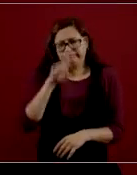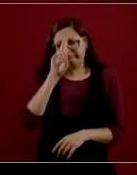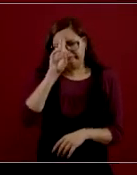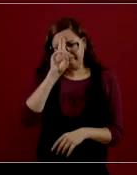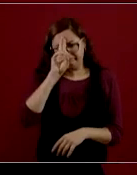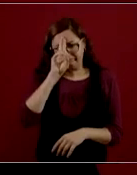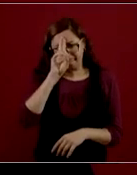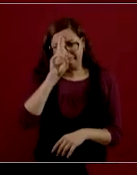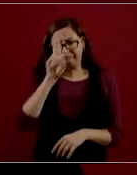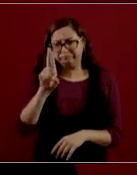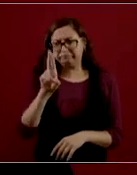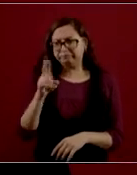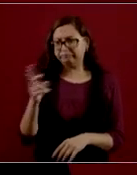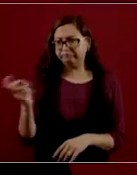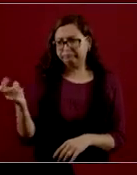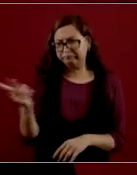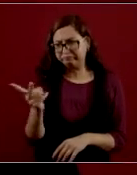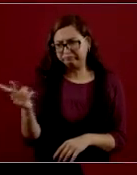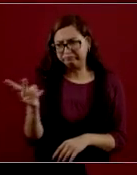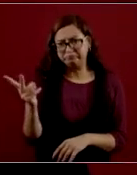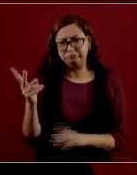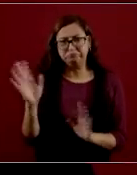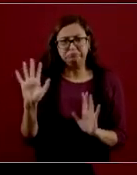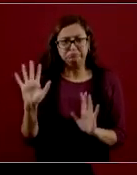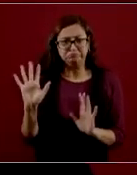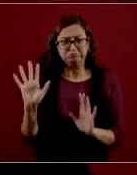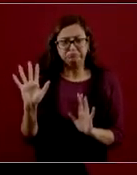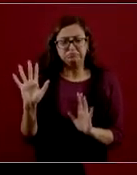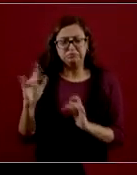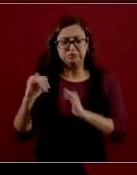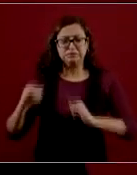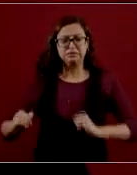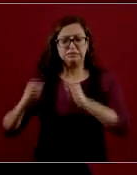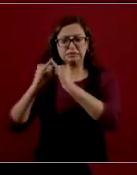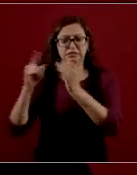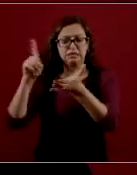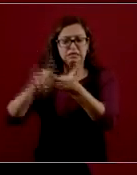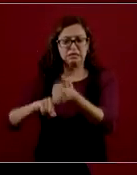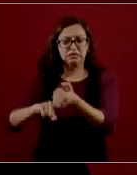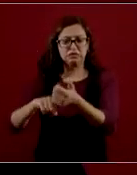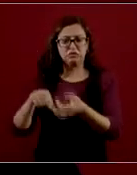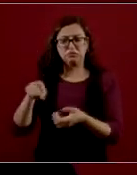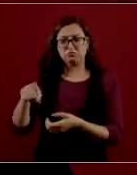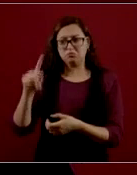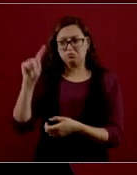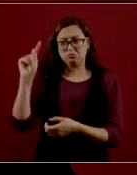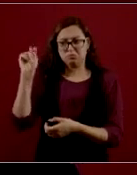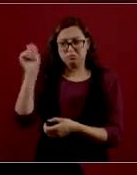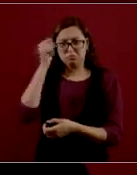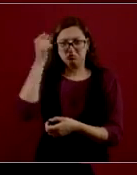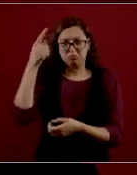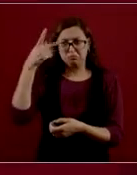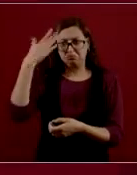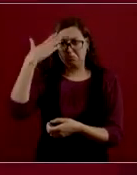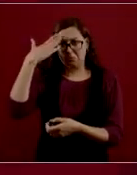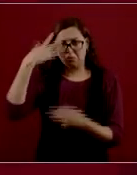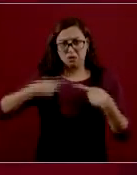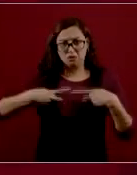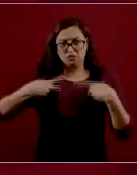ese trabajo de los técnicos de la Secretaría de Hacienda,